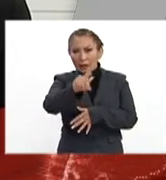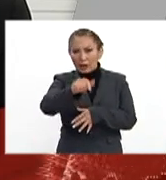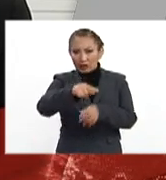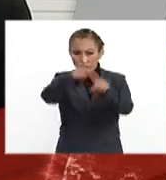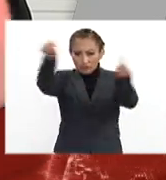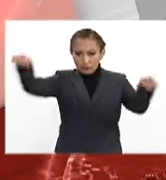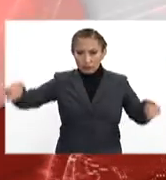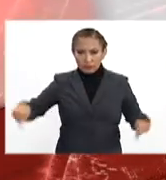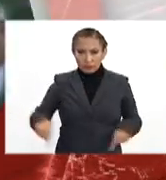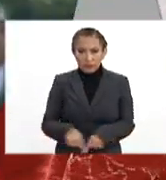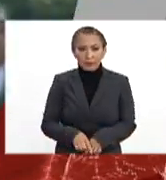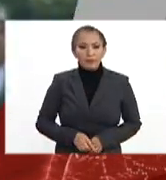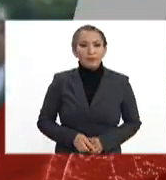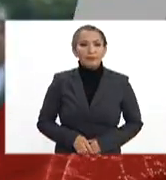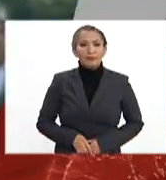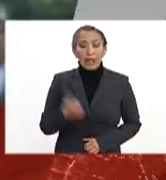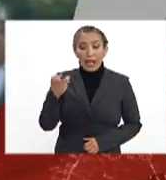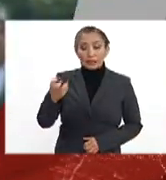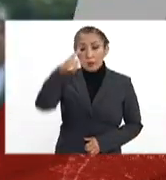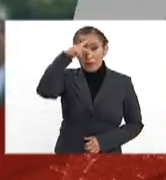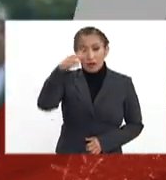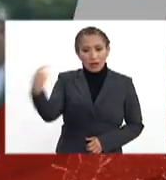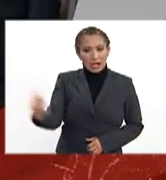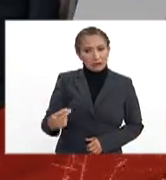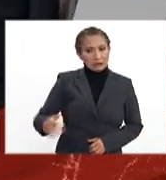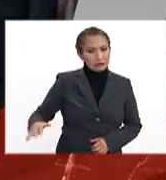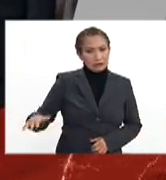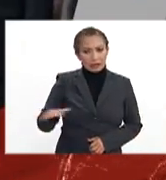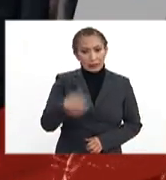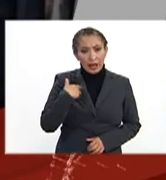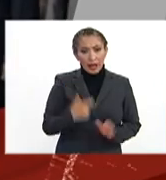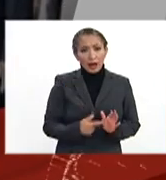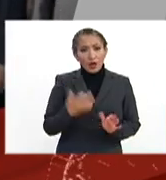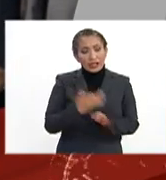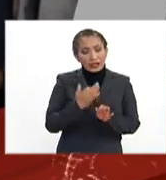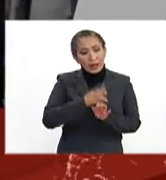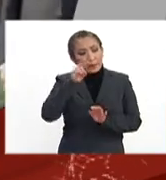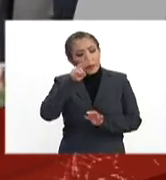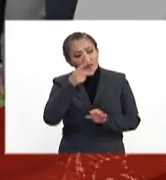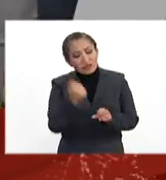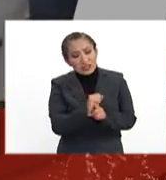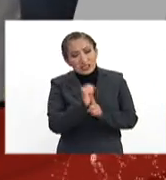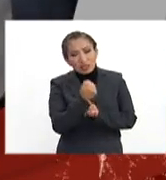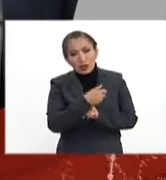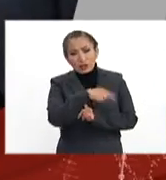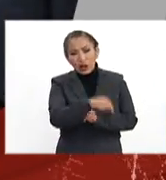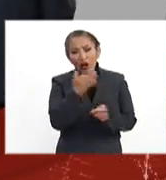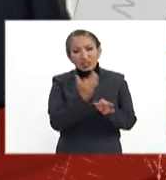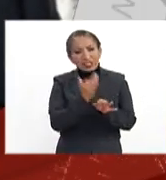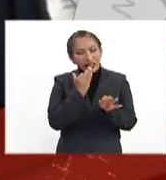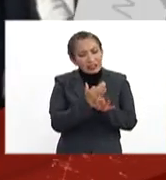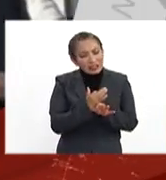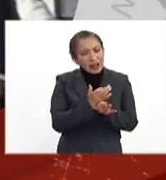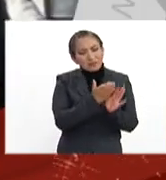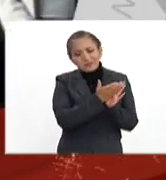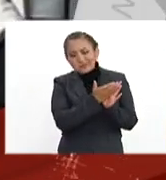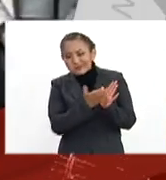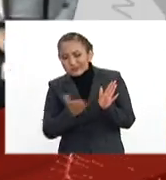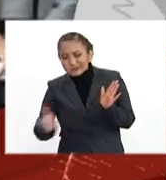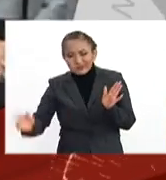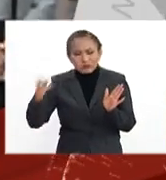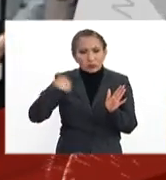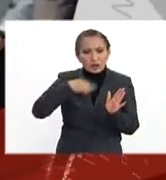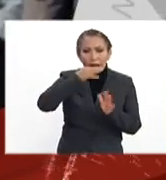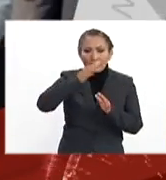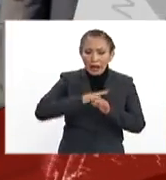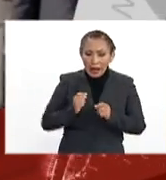kilómetros cuadrados. Eso es lo que México requiere ante el momento que vivimos. Un momento en el que estamos